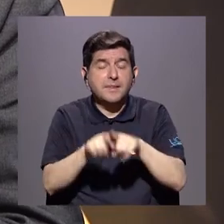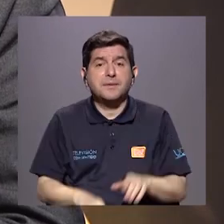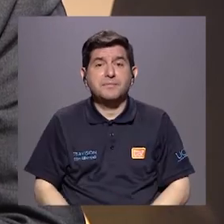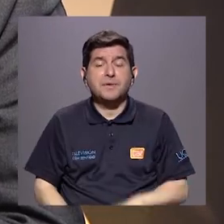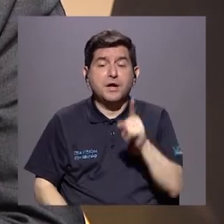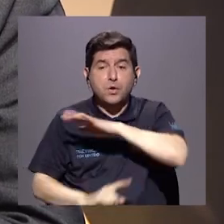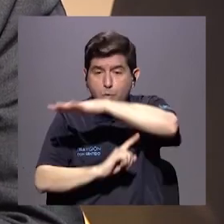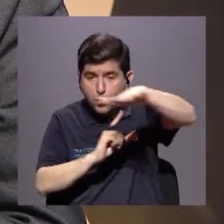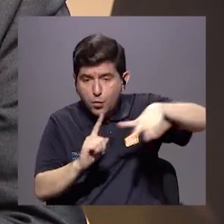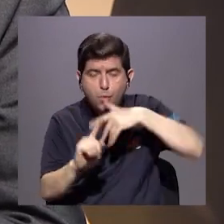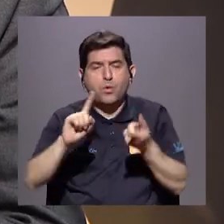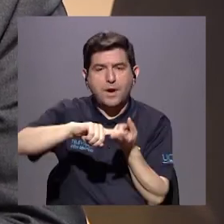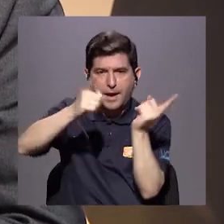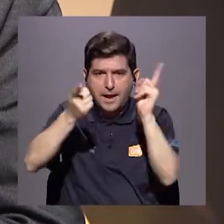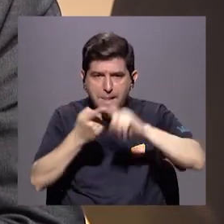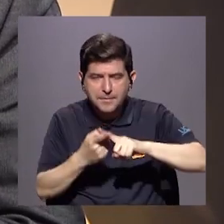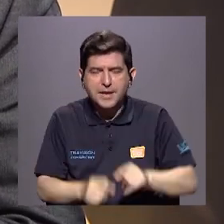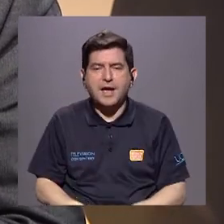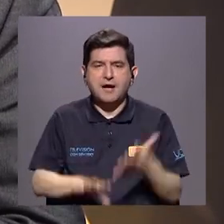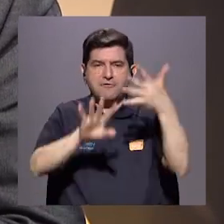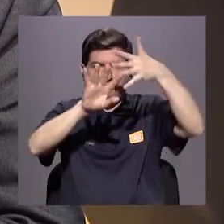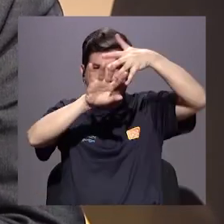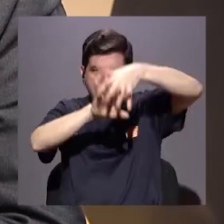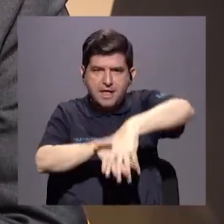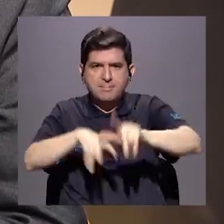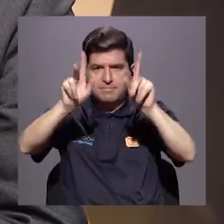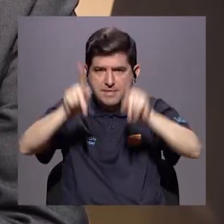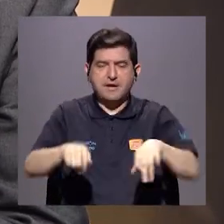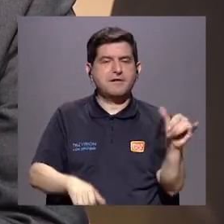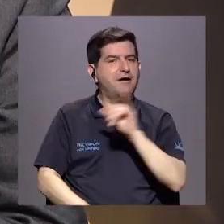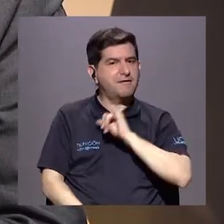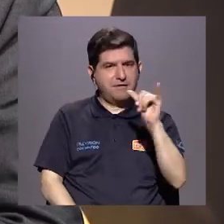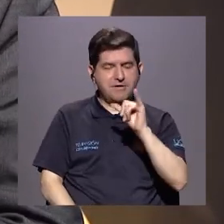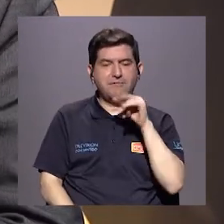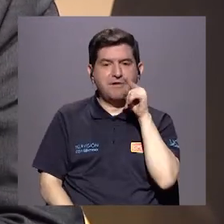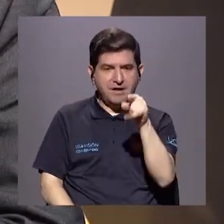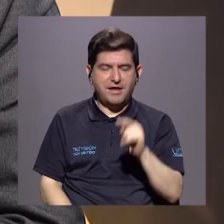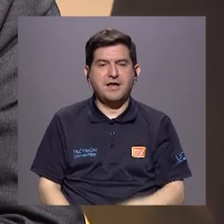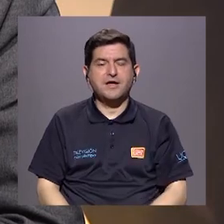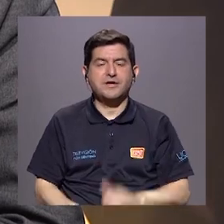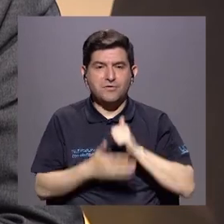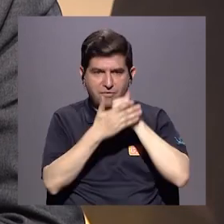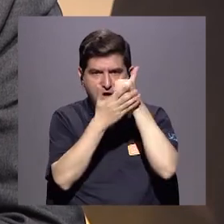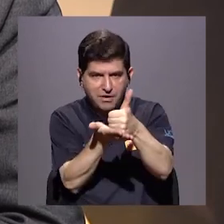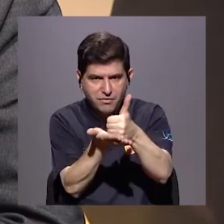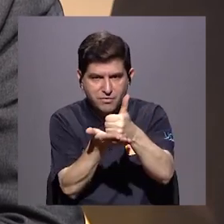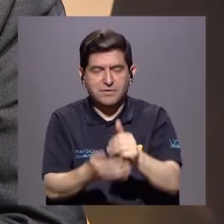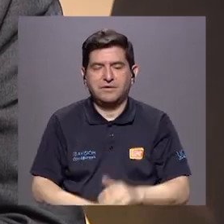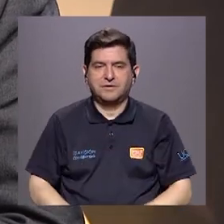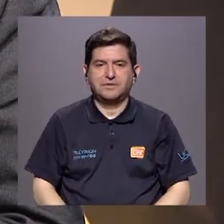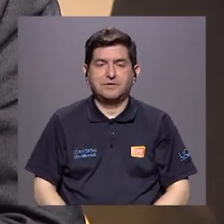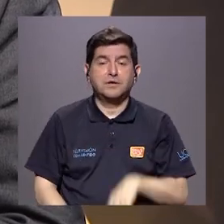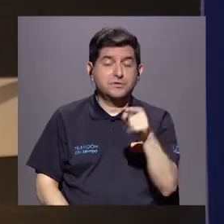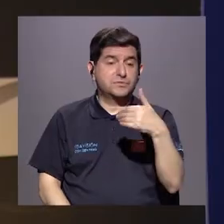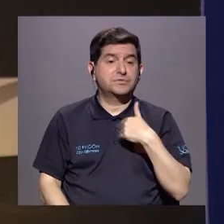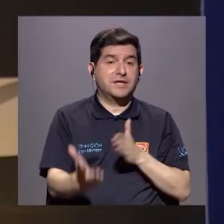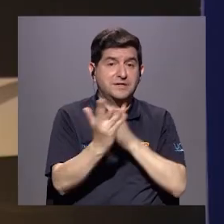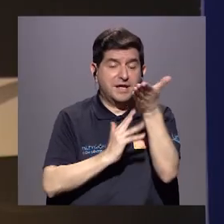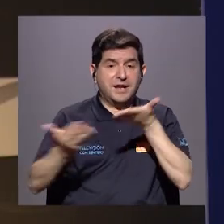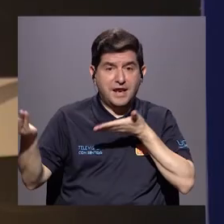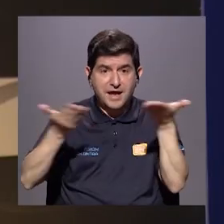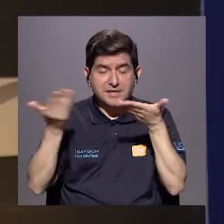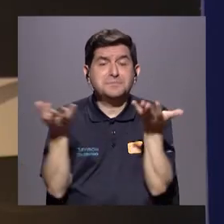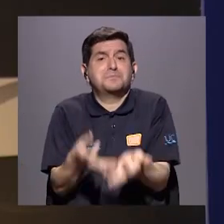entorno que es amigable que integra las personas también efectivamente sería un factor protector y si tenés acceso a